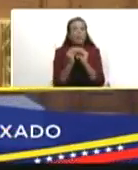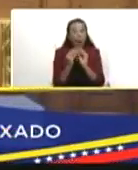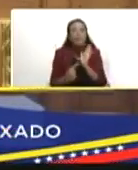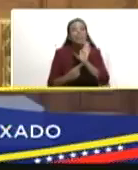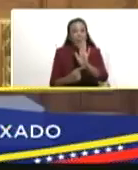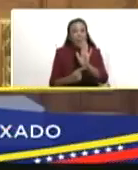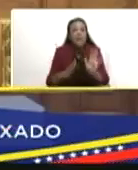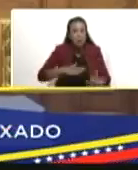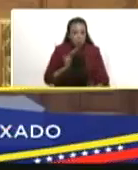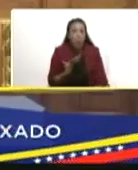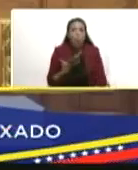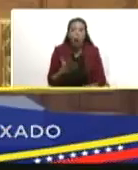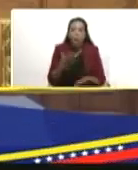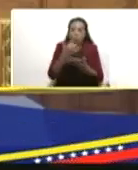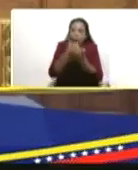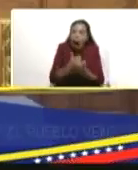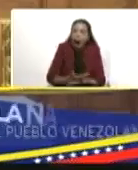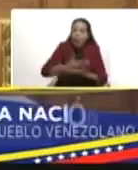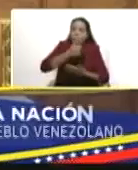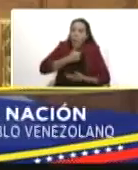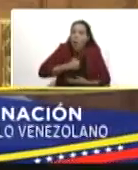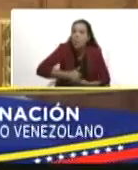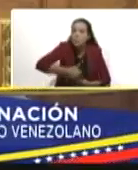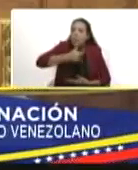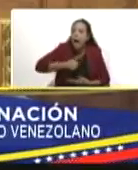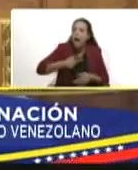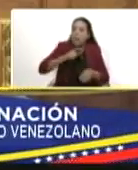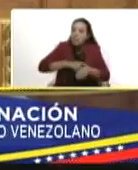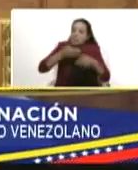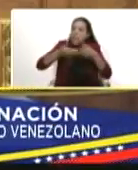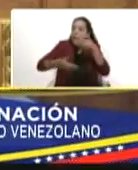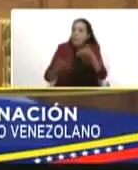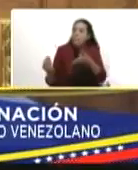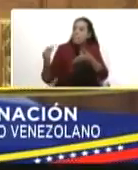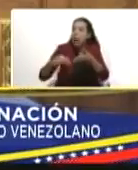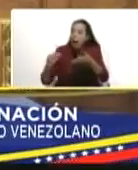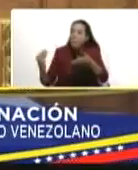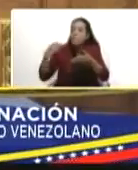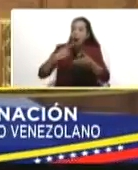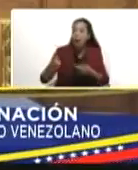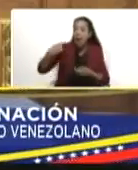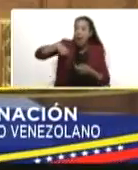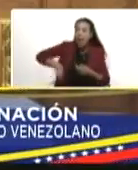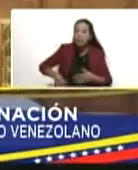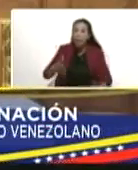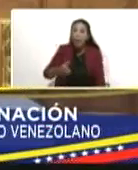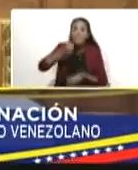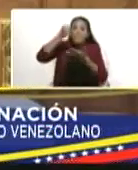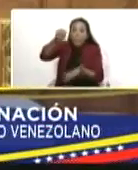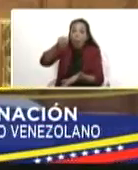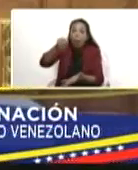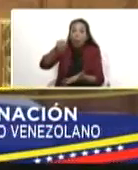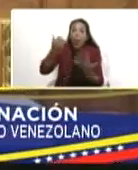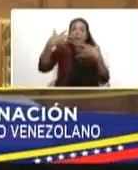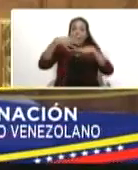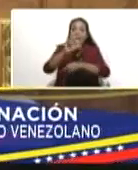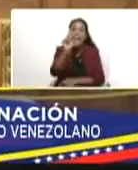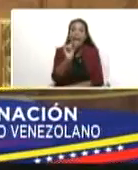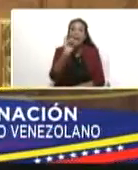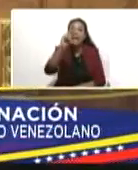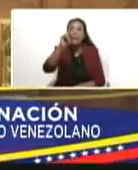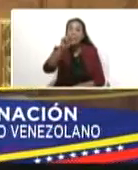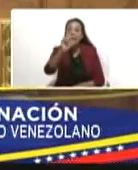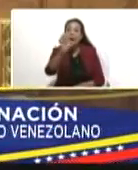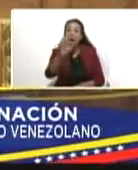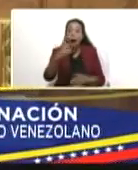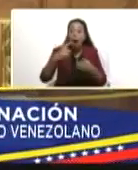demostrado que lo podemos sostener en el tiempo el ingreso mínimo integral